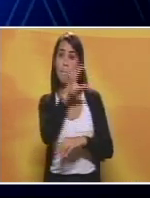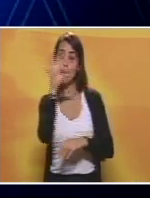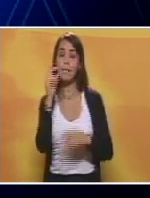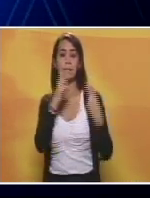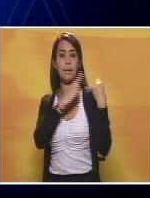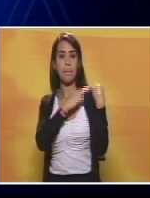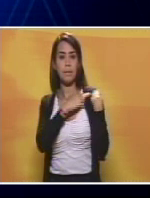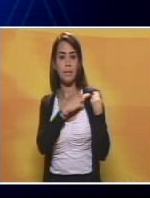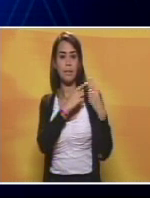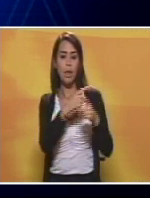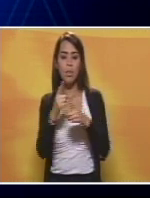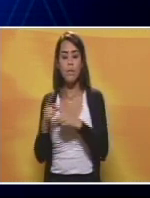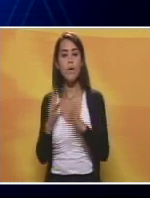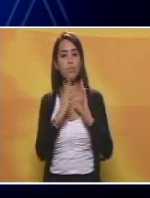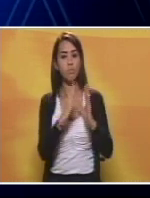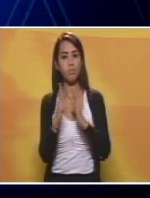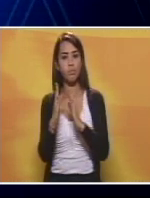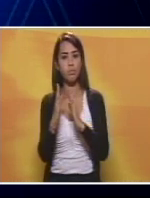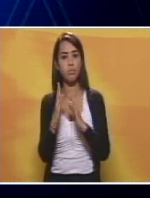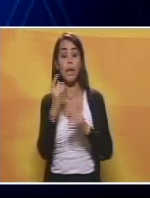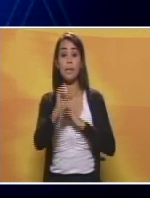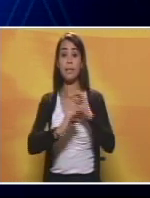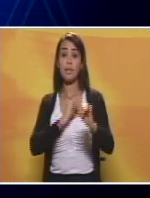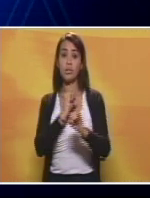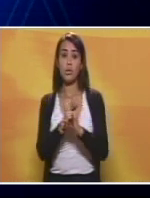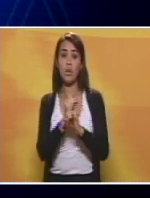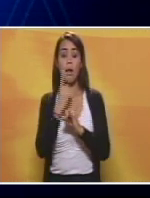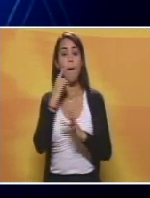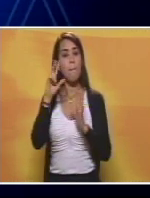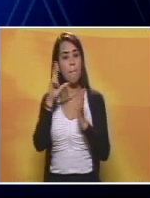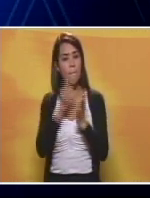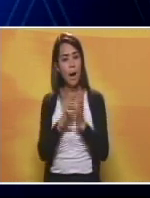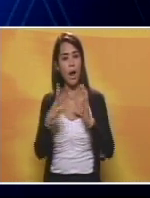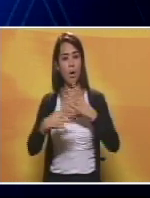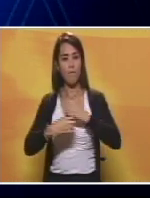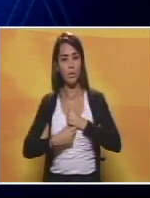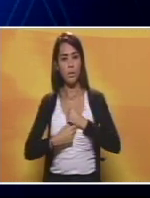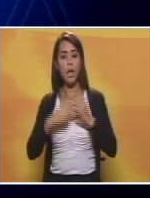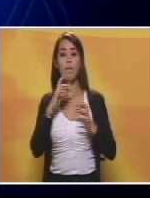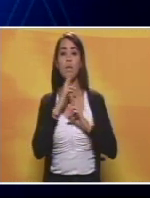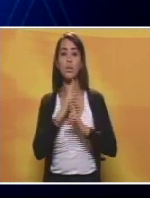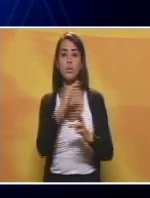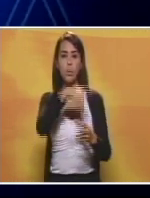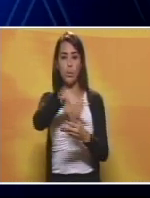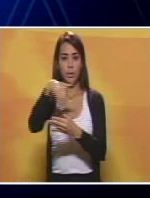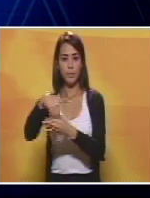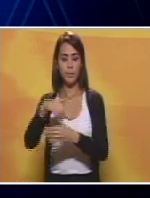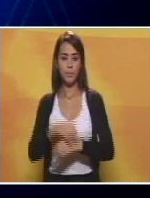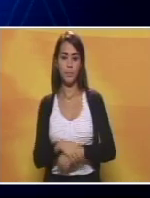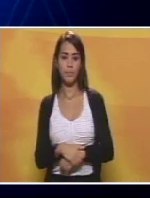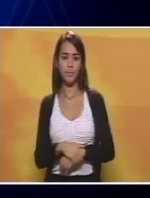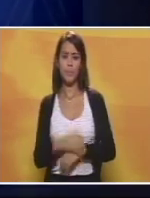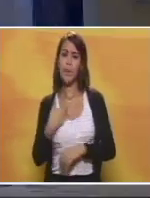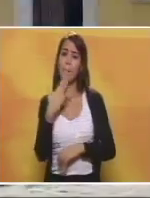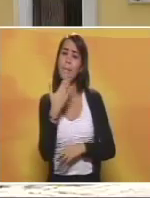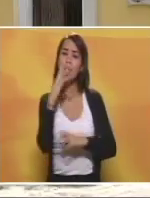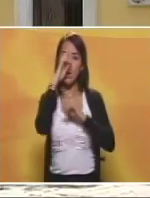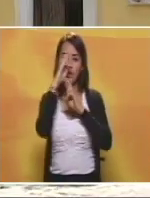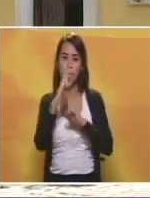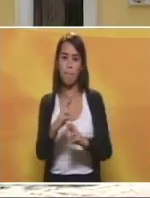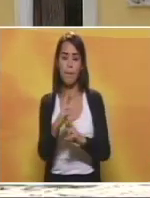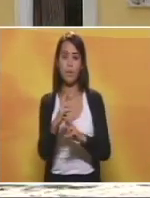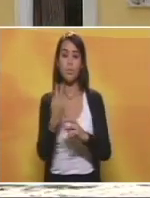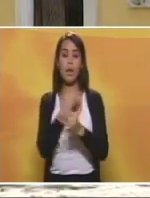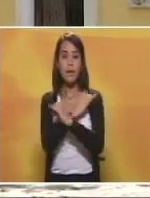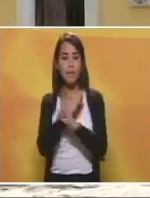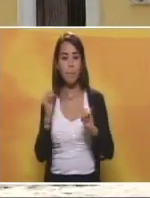representantes de diversos organismos internos certificaron la confiabilidad de los resultados electorales por lo que pidieron respeto a